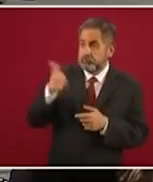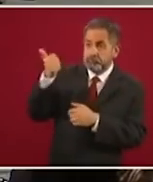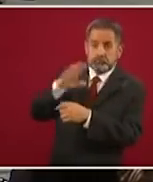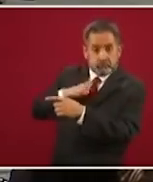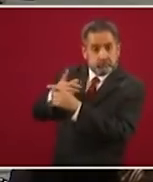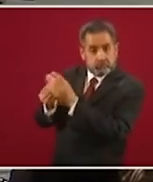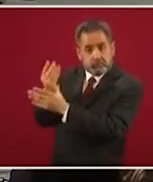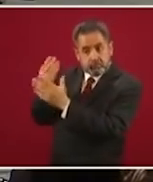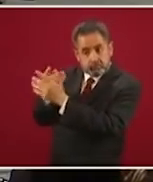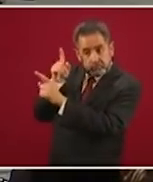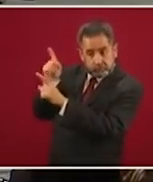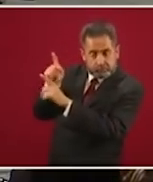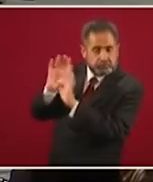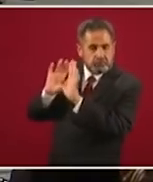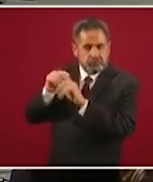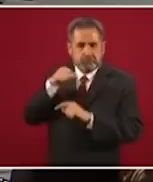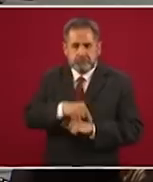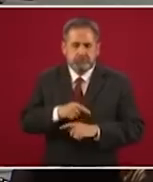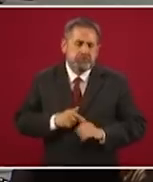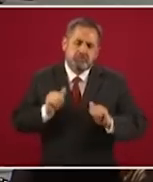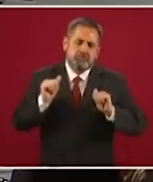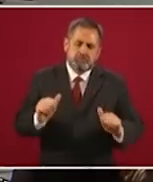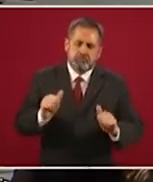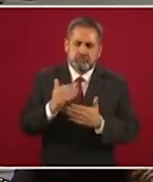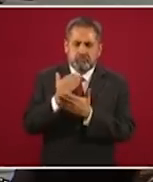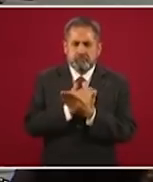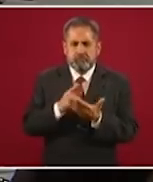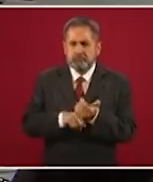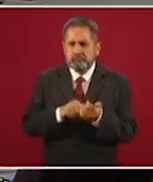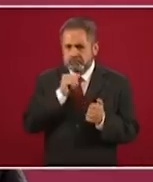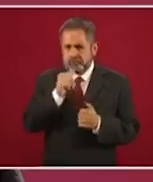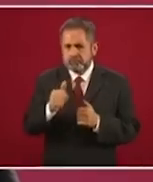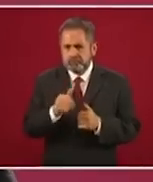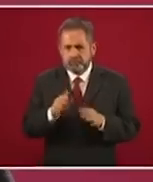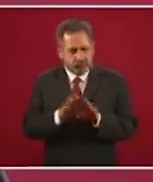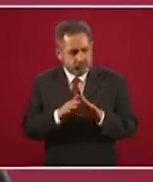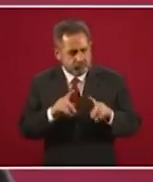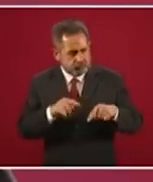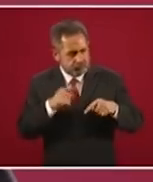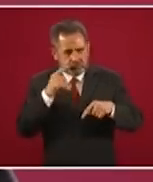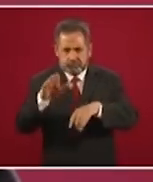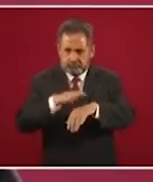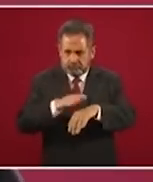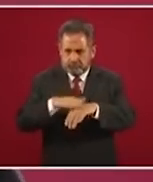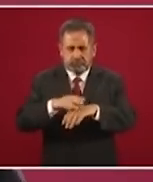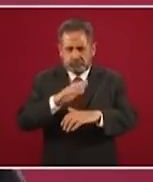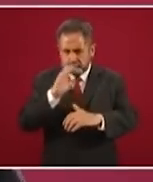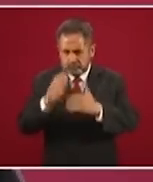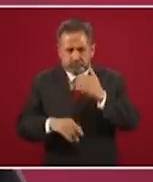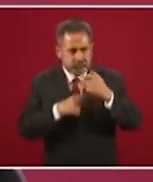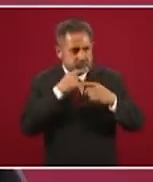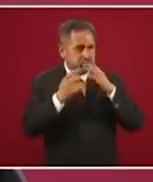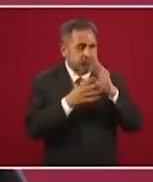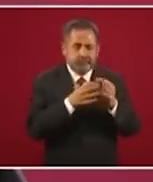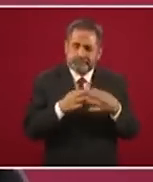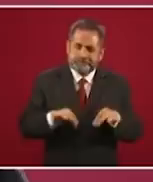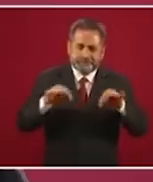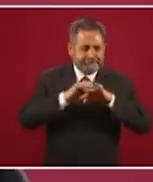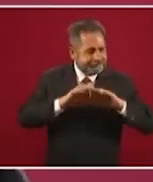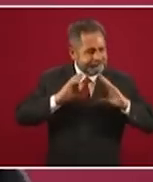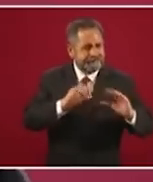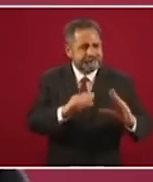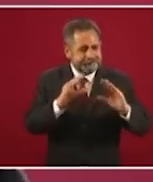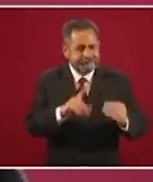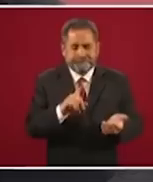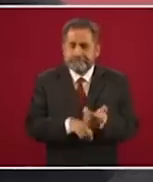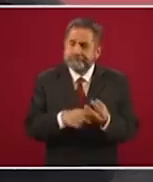nuevamente un gran problema. Entonces, la formación integral, perdón, con eso termino, es fundamental, y